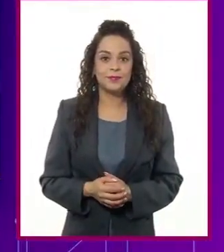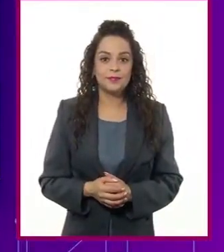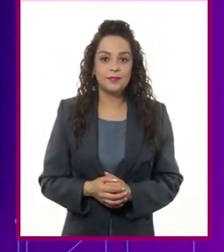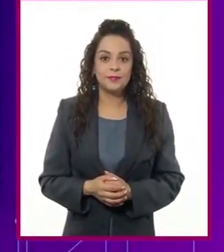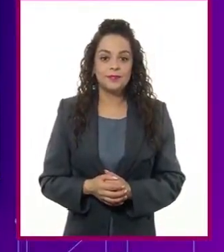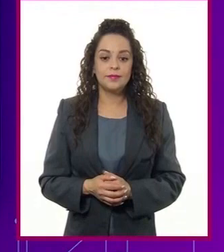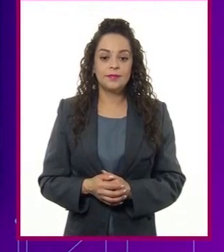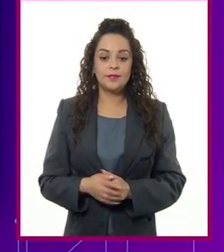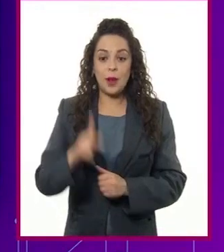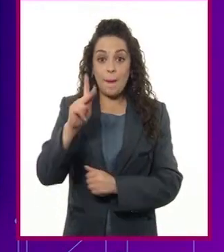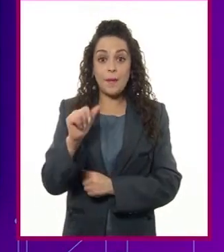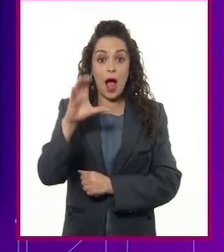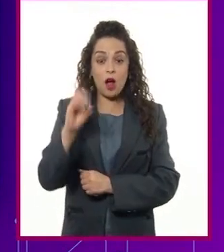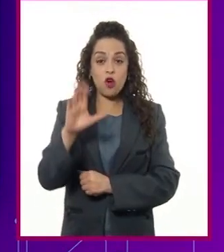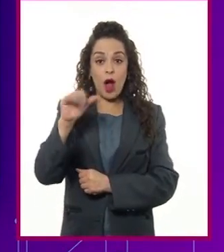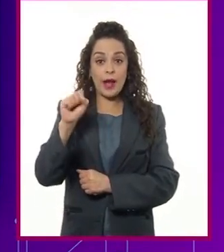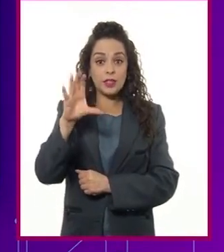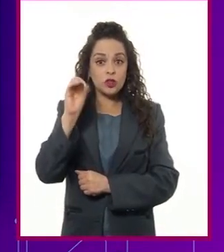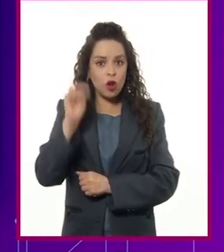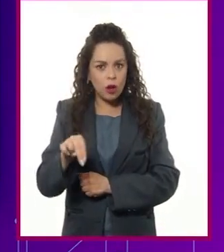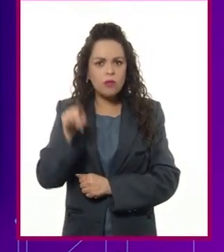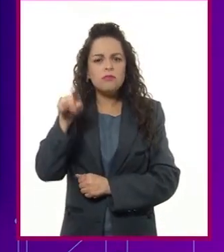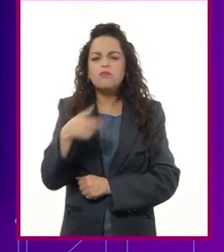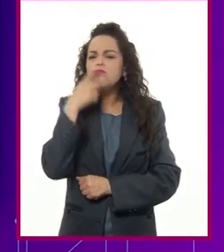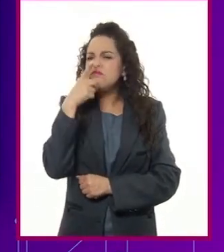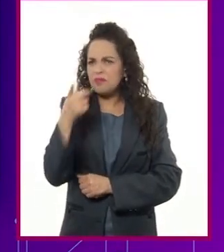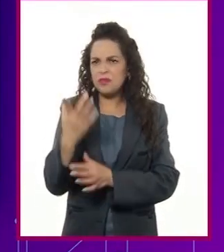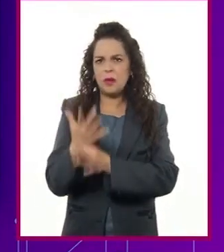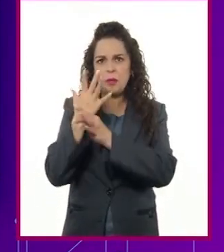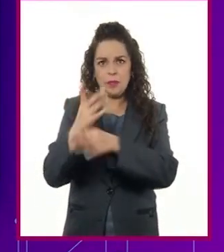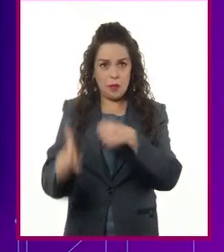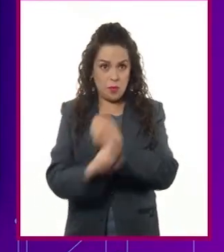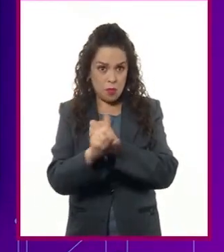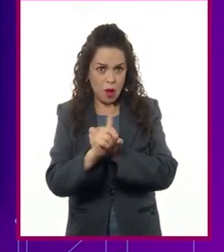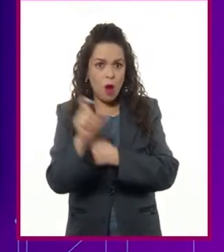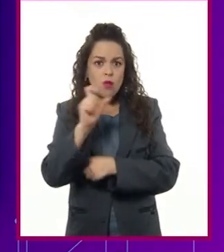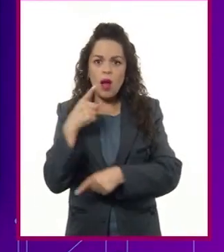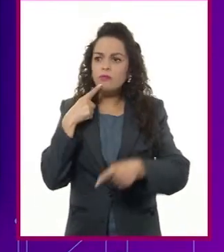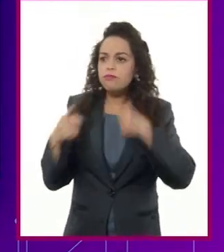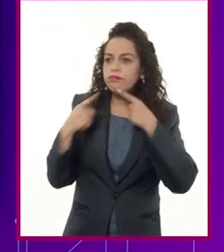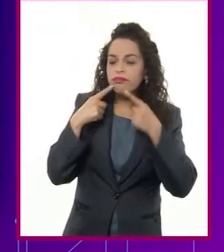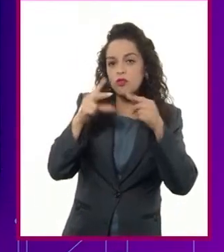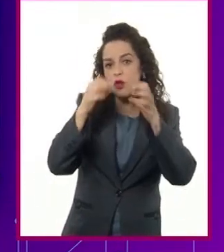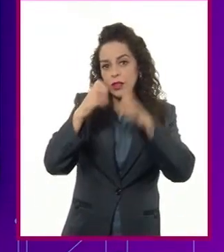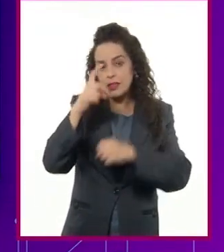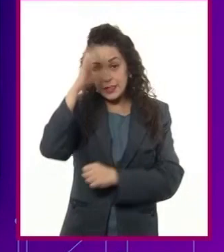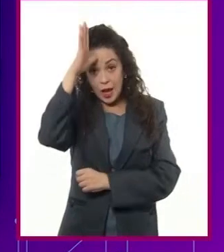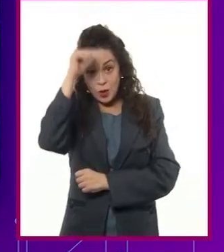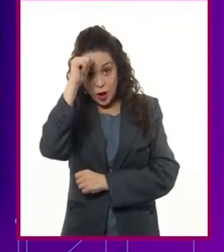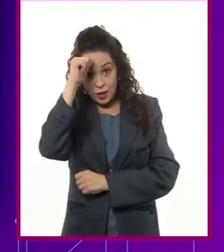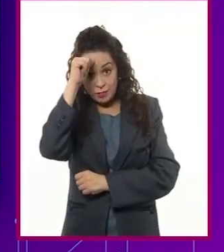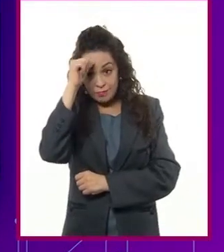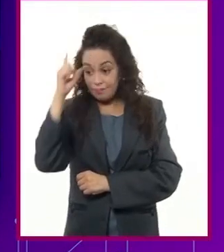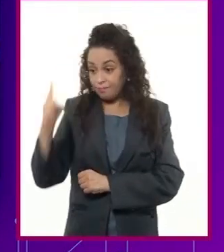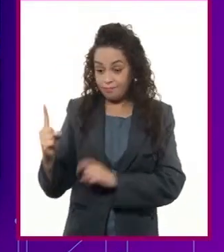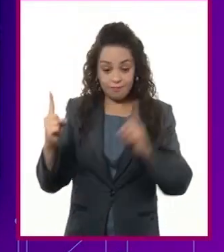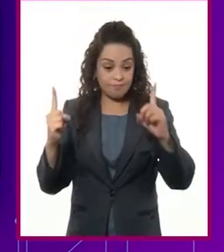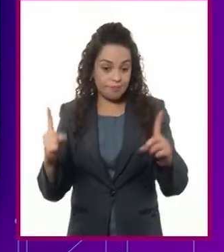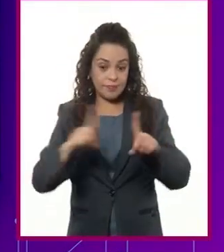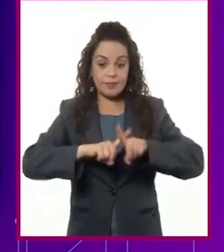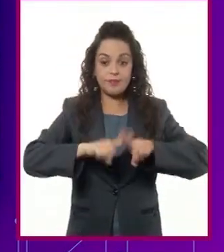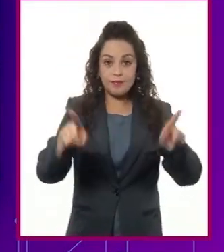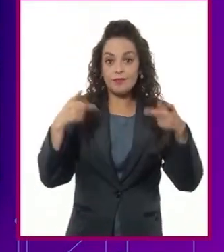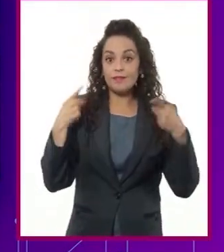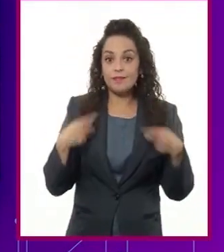De acuerdo con Paco Cascón, hablamos de conflicto en aquellas situaciones de disputa o divergencia en las que hay contraposición de intereses